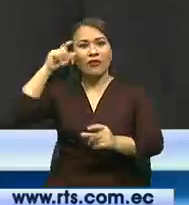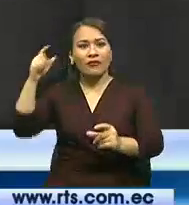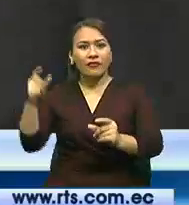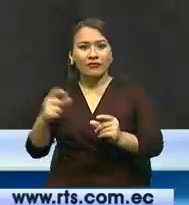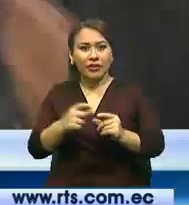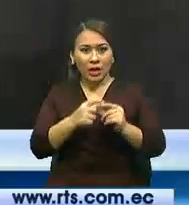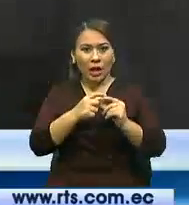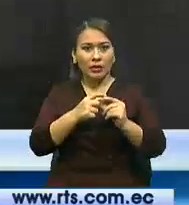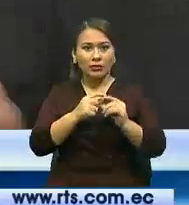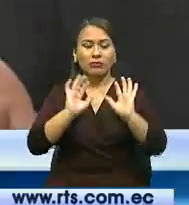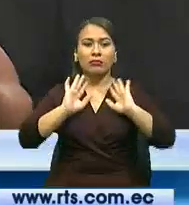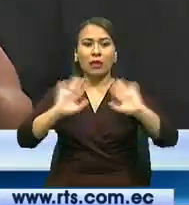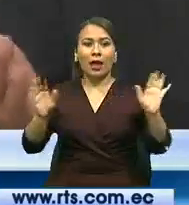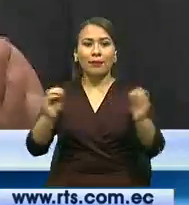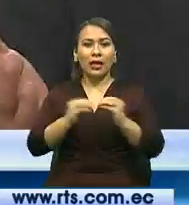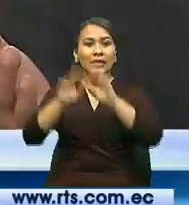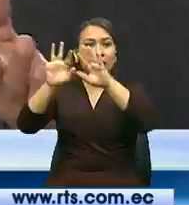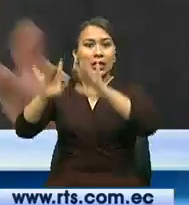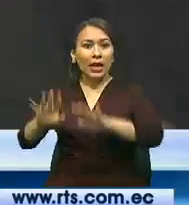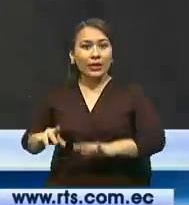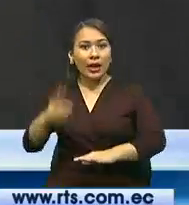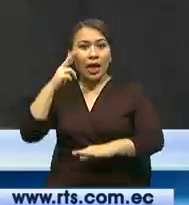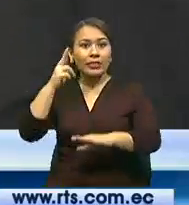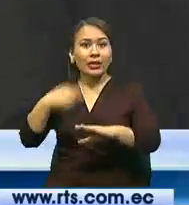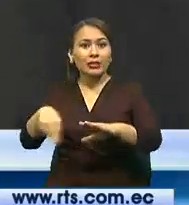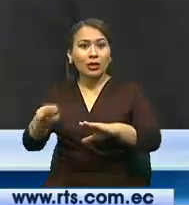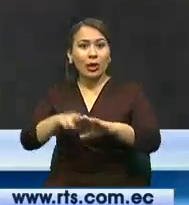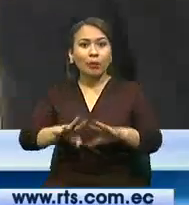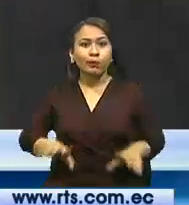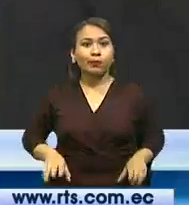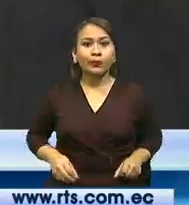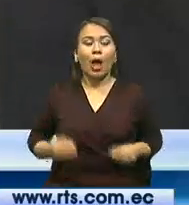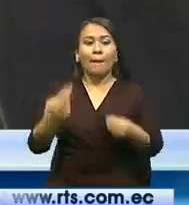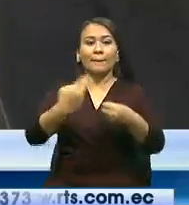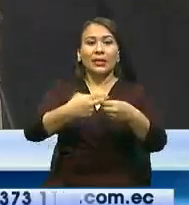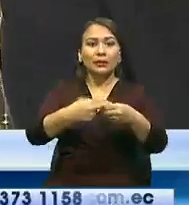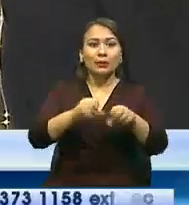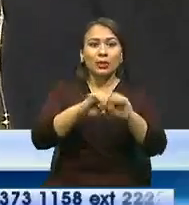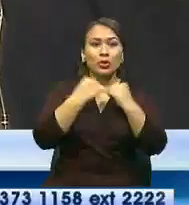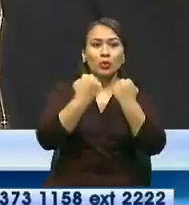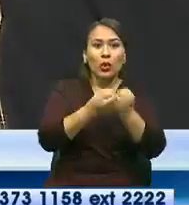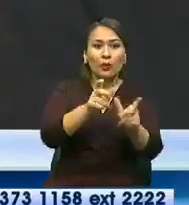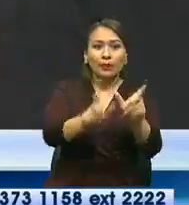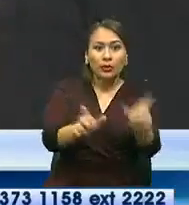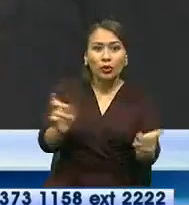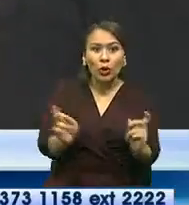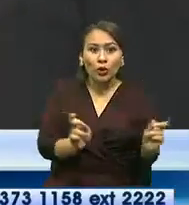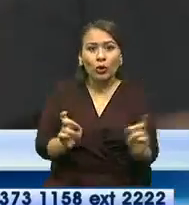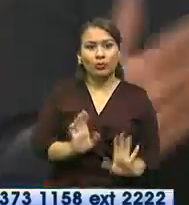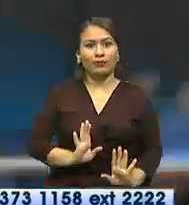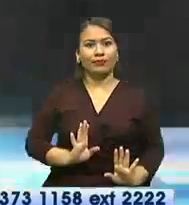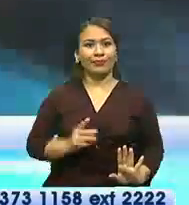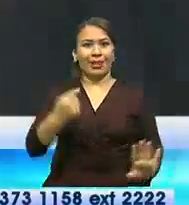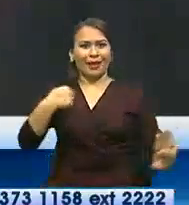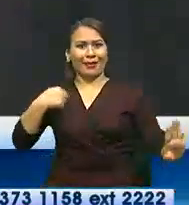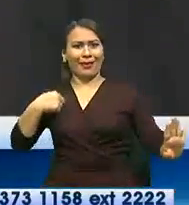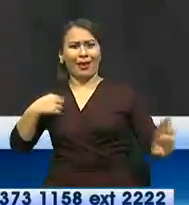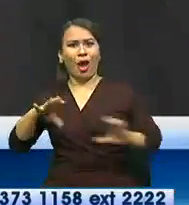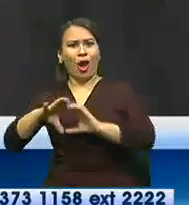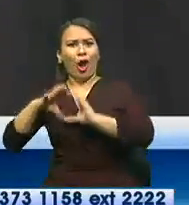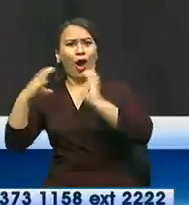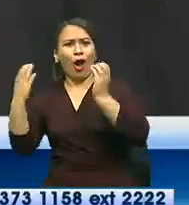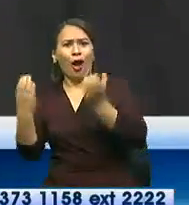Debería ejercer también la Secretaría Nacional Anticorrupción del Consejo Nacional de Participación y Ciudadanía. Pero, o sea, ¿ya para qué más otro